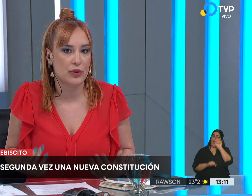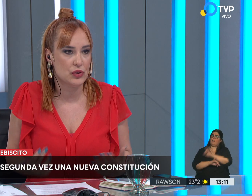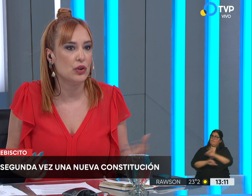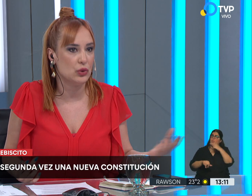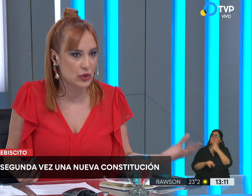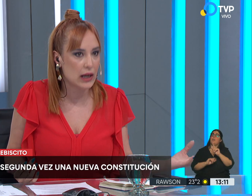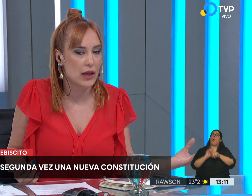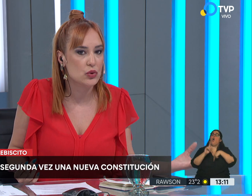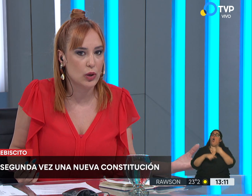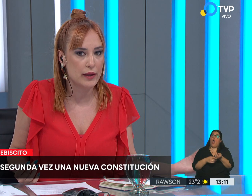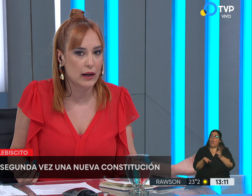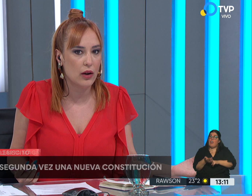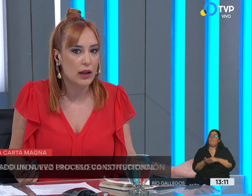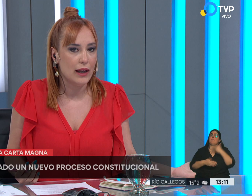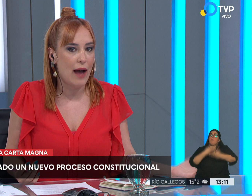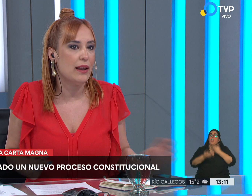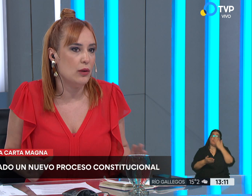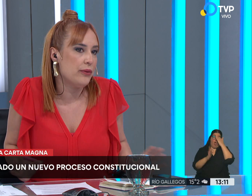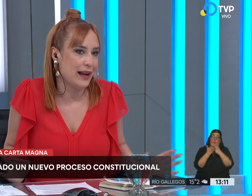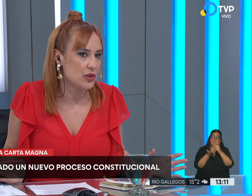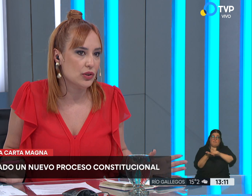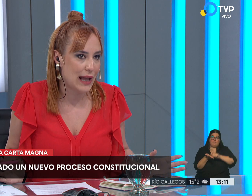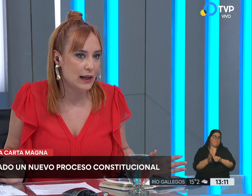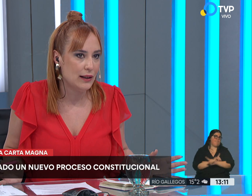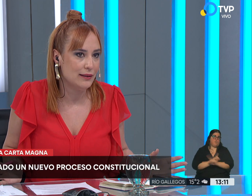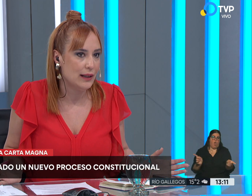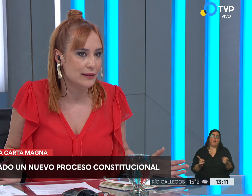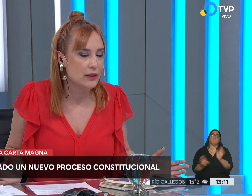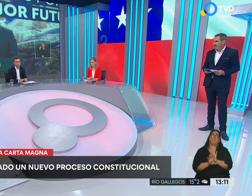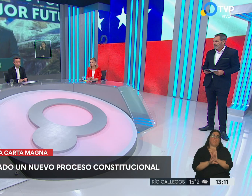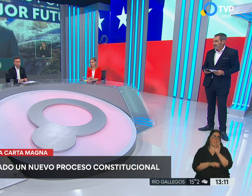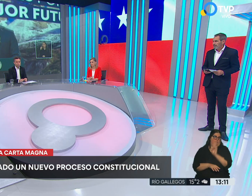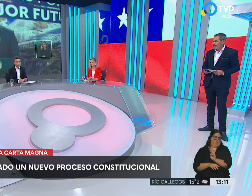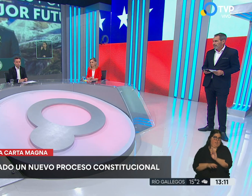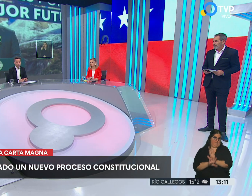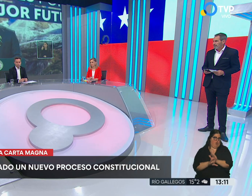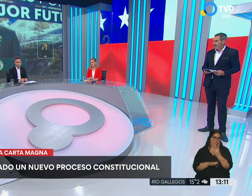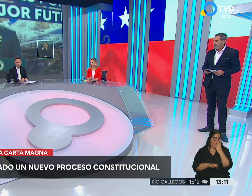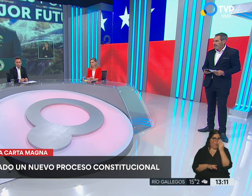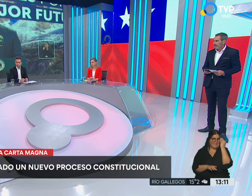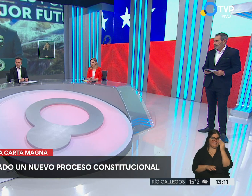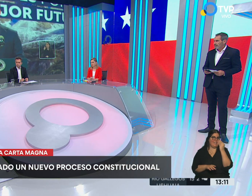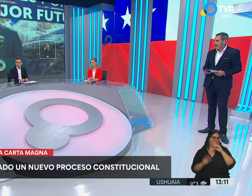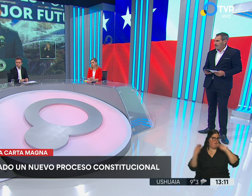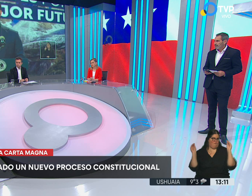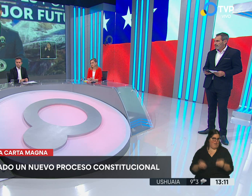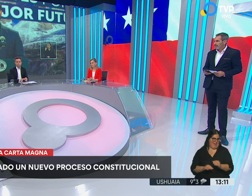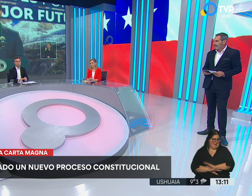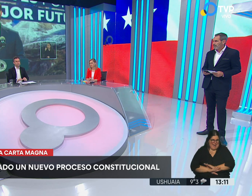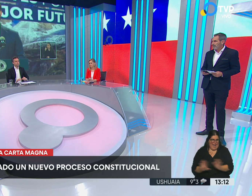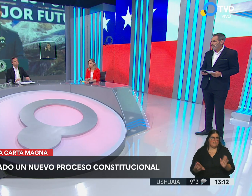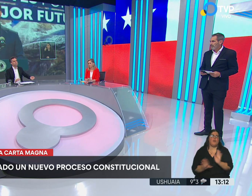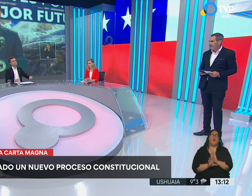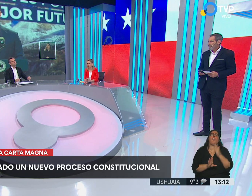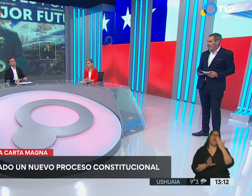adelante otro proceso constitucional en su gobierno, habla de un fracaso total claro. del intento de modificar, de cambiar, de dejar atrás la